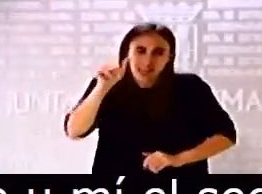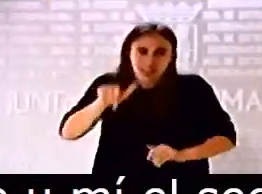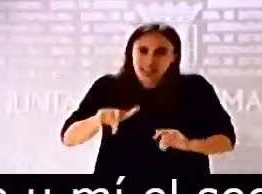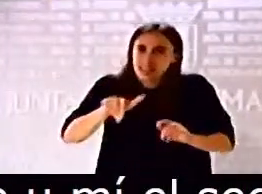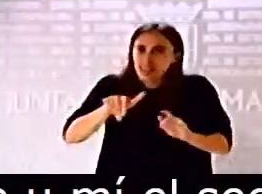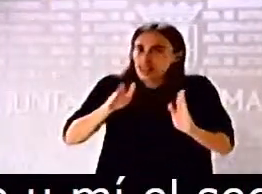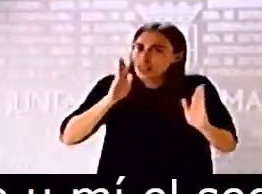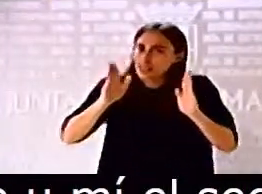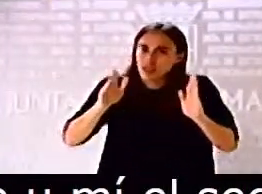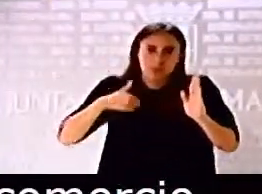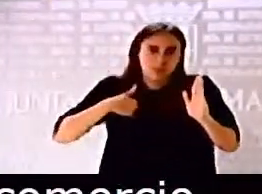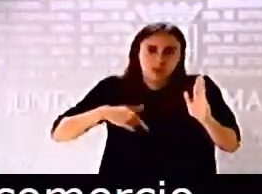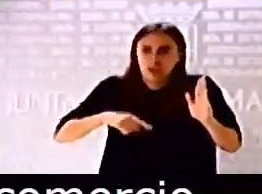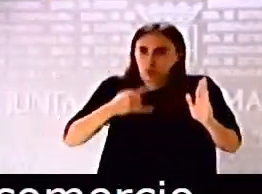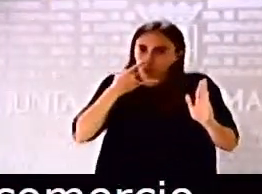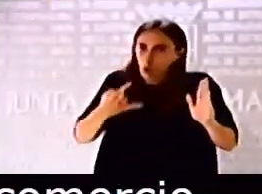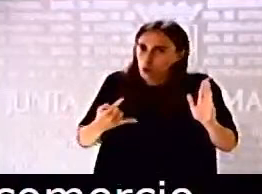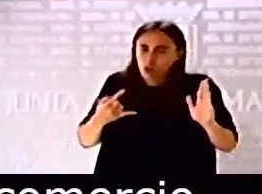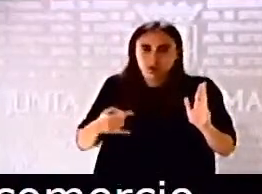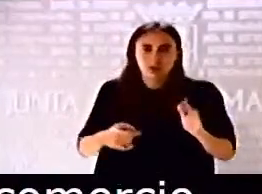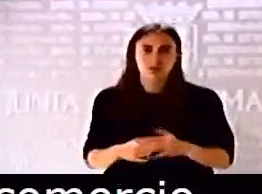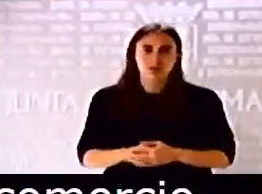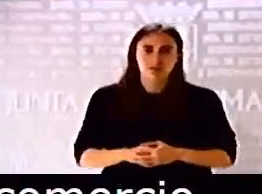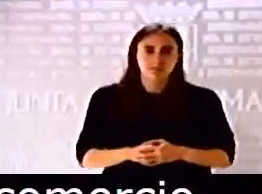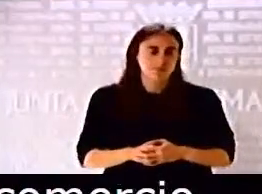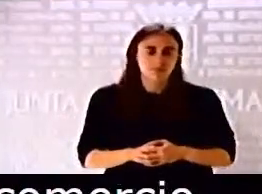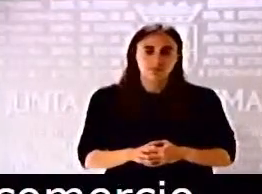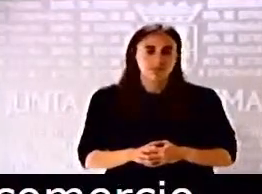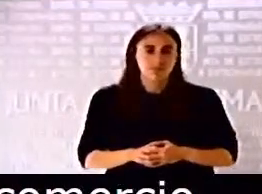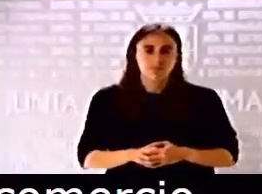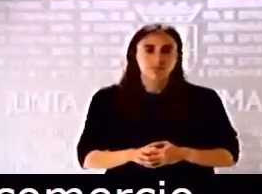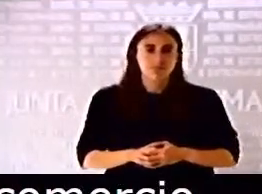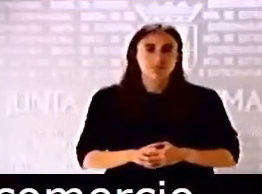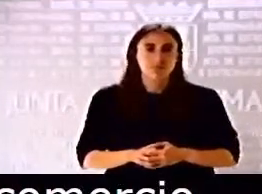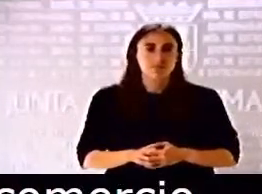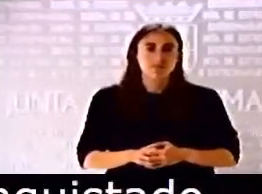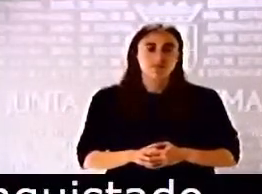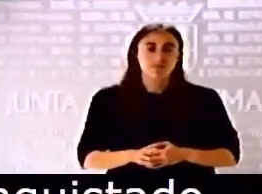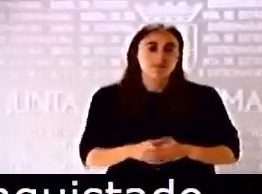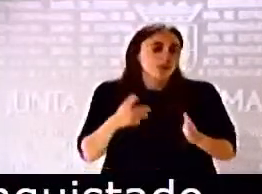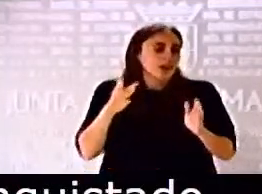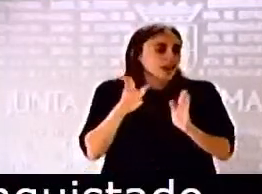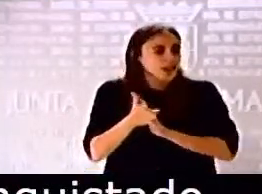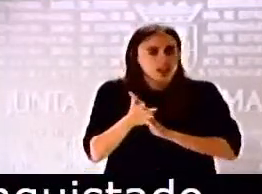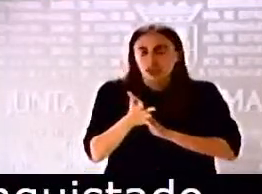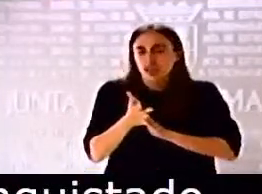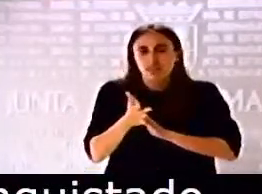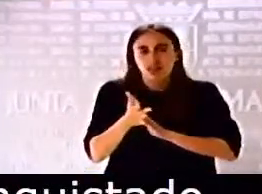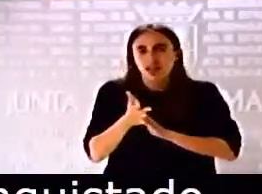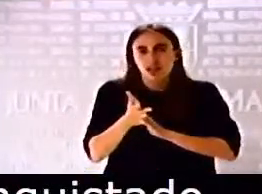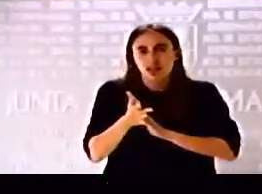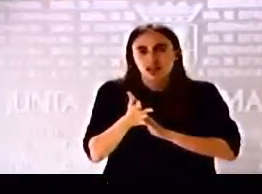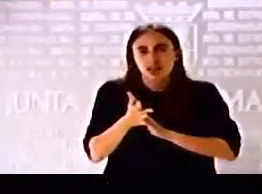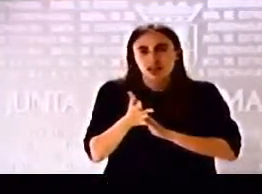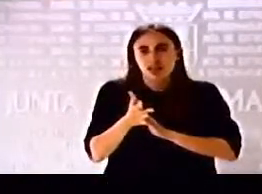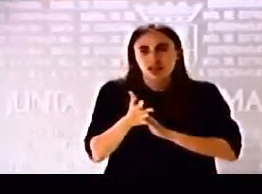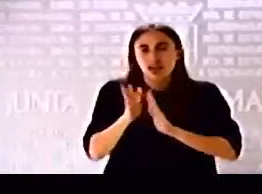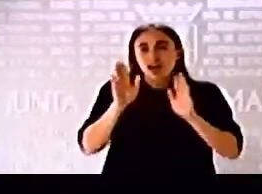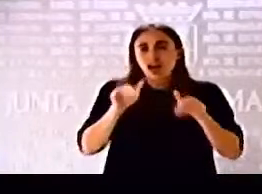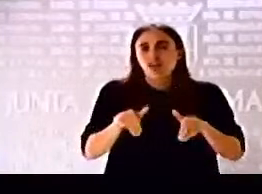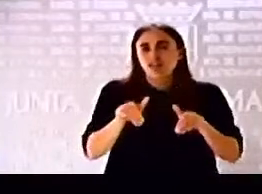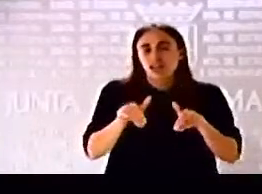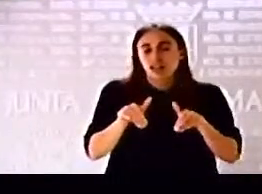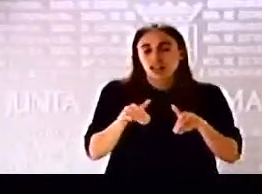ha conquistado. Me ha conquistado. Es decir, ha sido capaz de entender todas